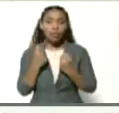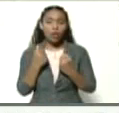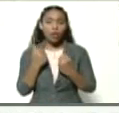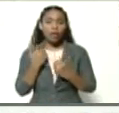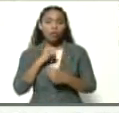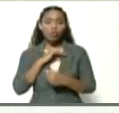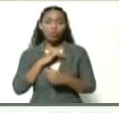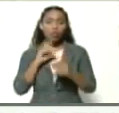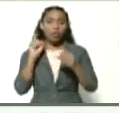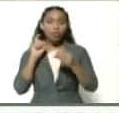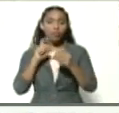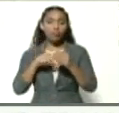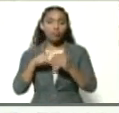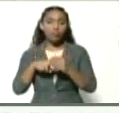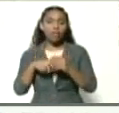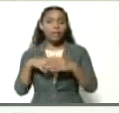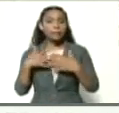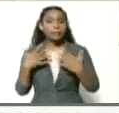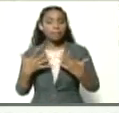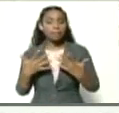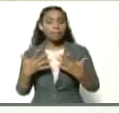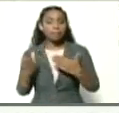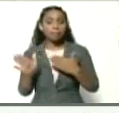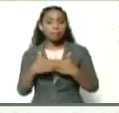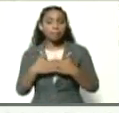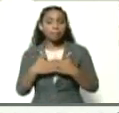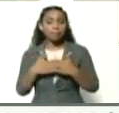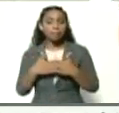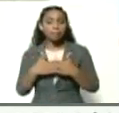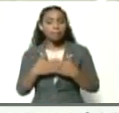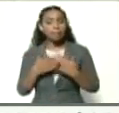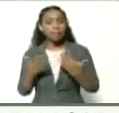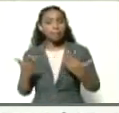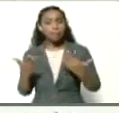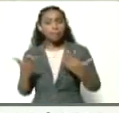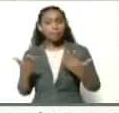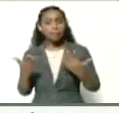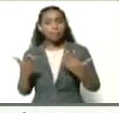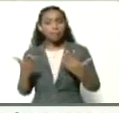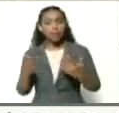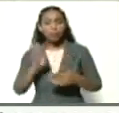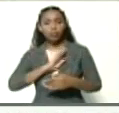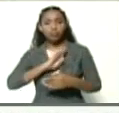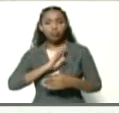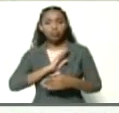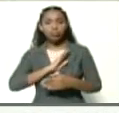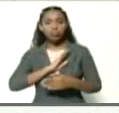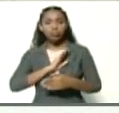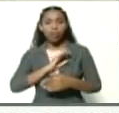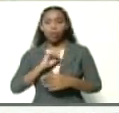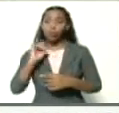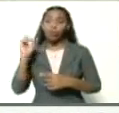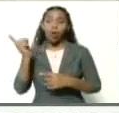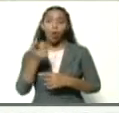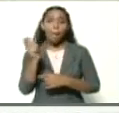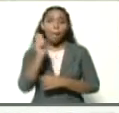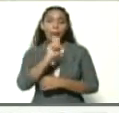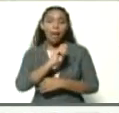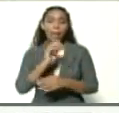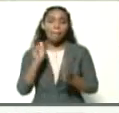estamos registrando y, para cerrar, hemos tenido en todo el mes de marzo